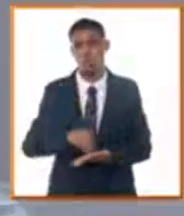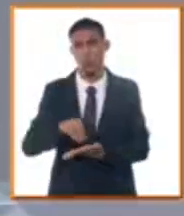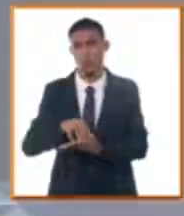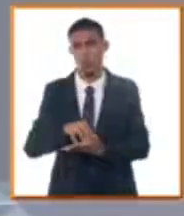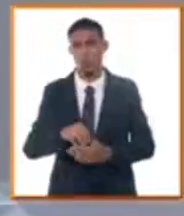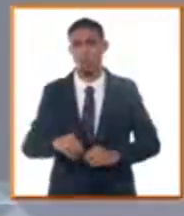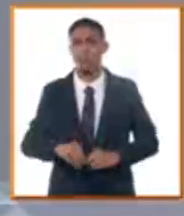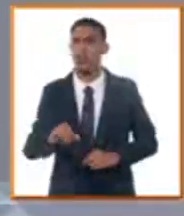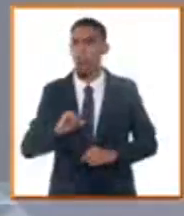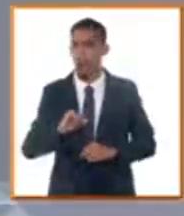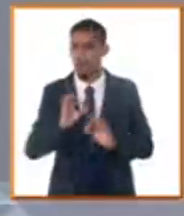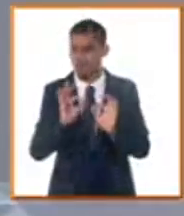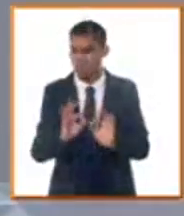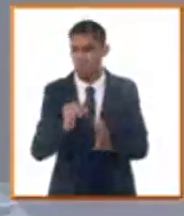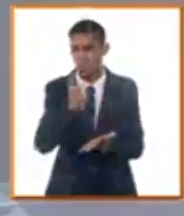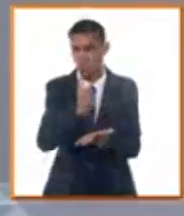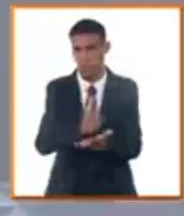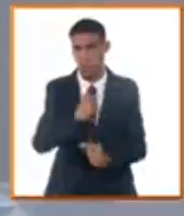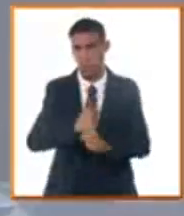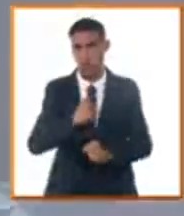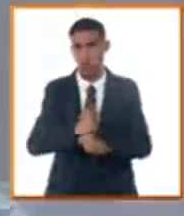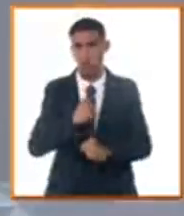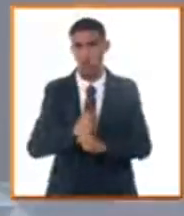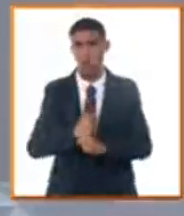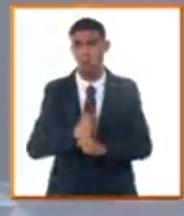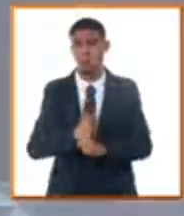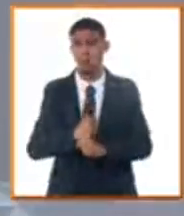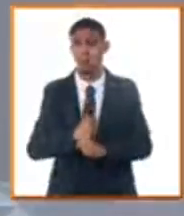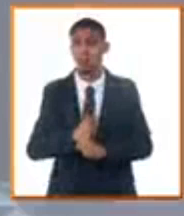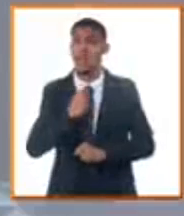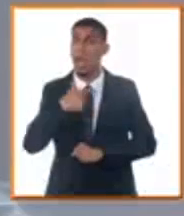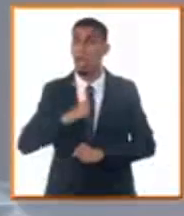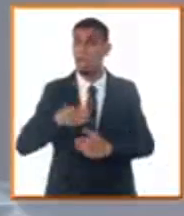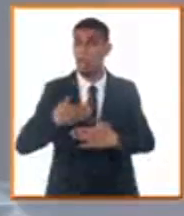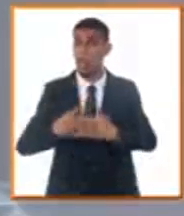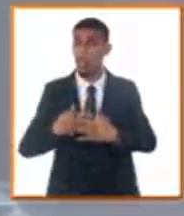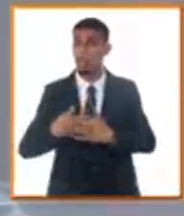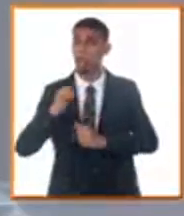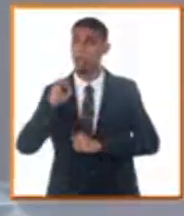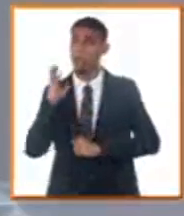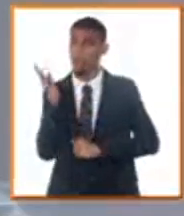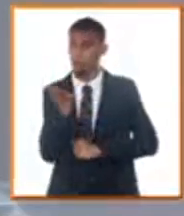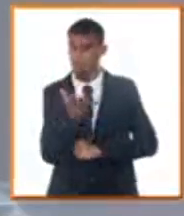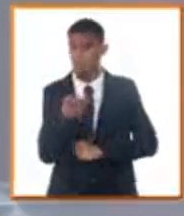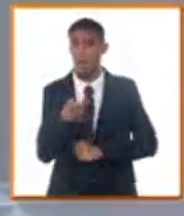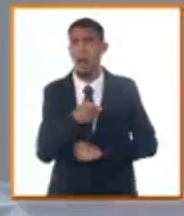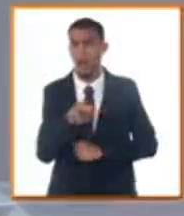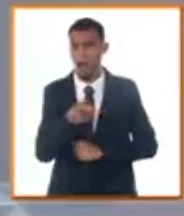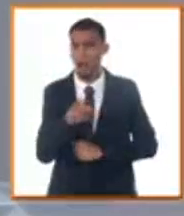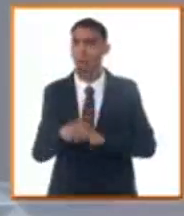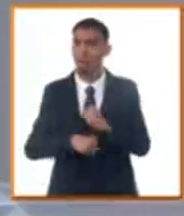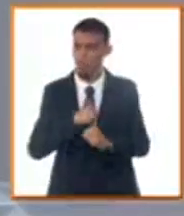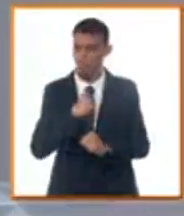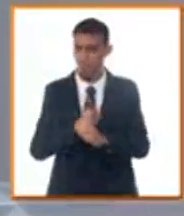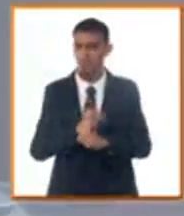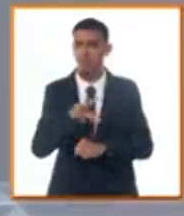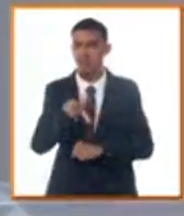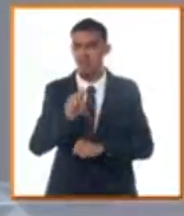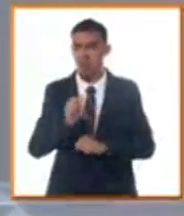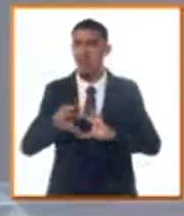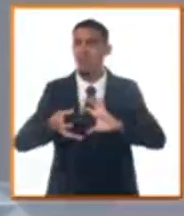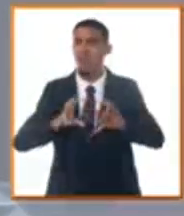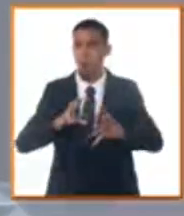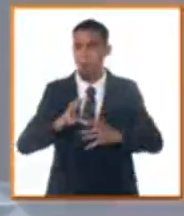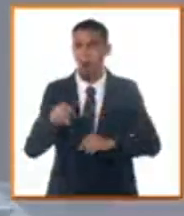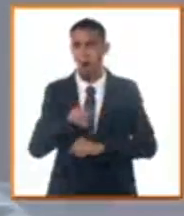propios establecimientos, en lo fundamental, en las unidades empresariales de base de la gastronomía perfeccionada con el nuevo modelo que se está